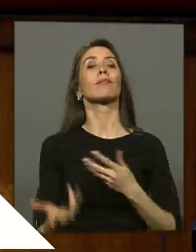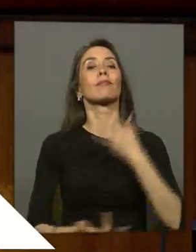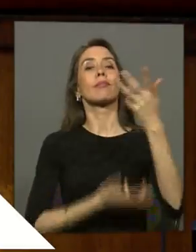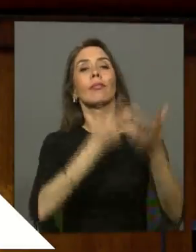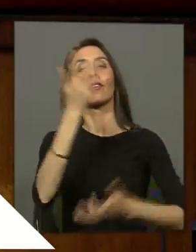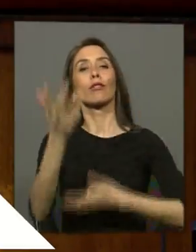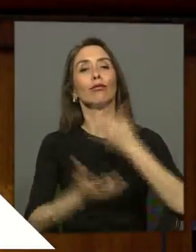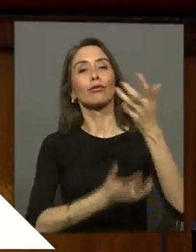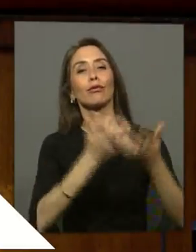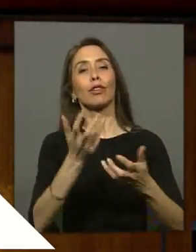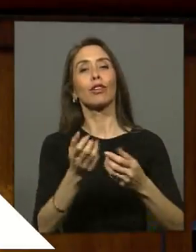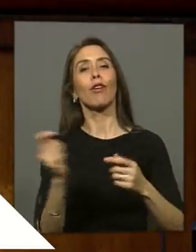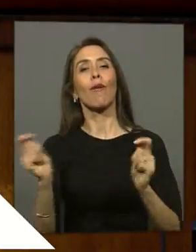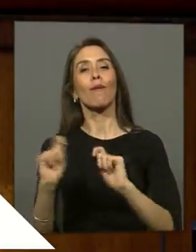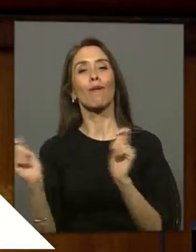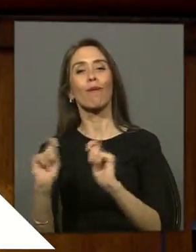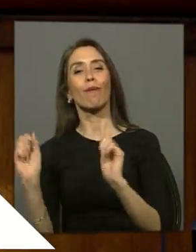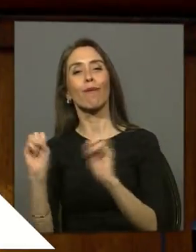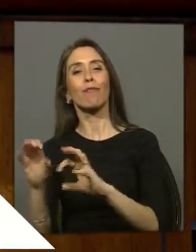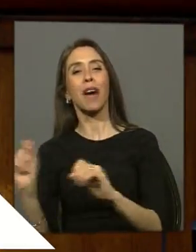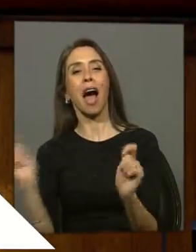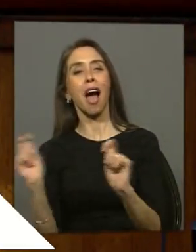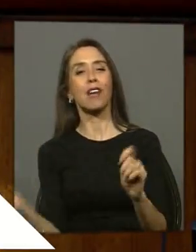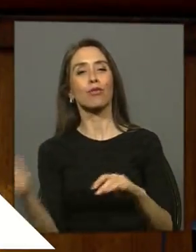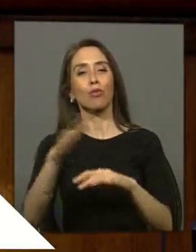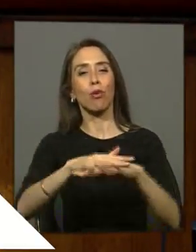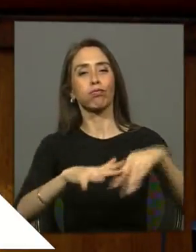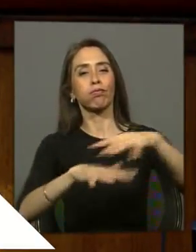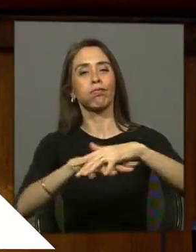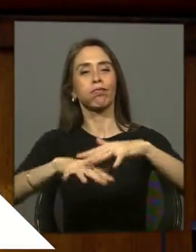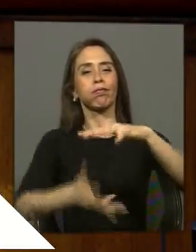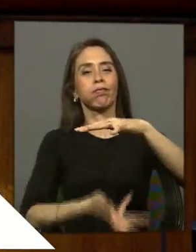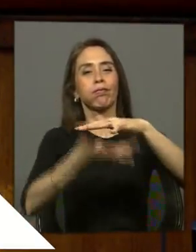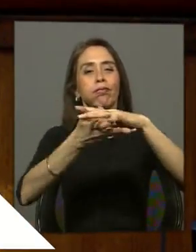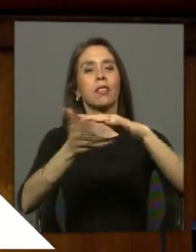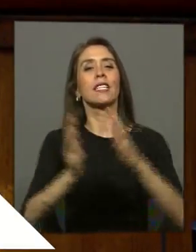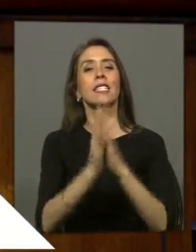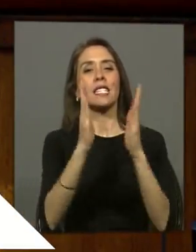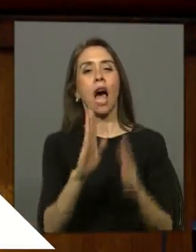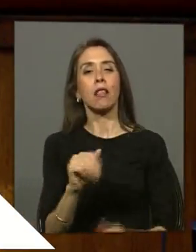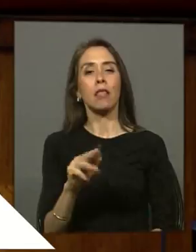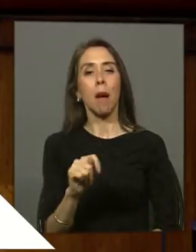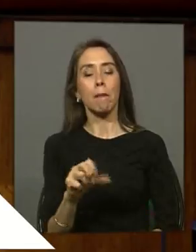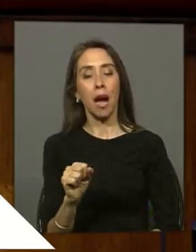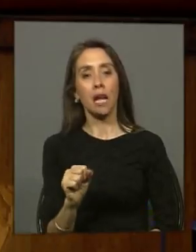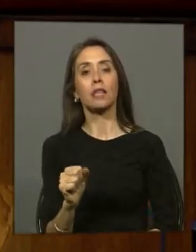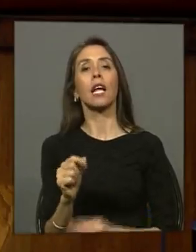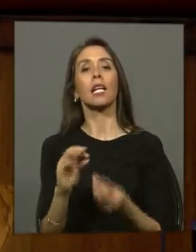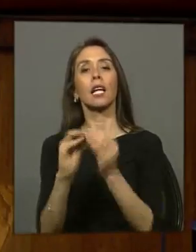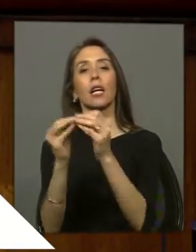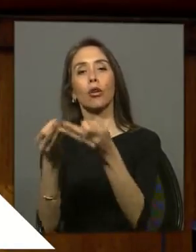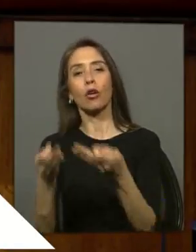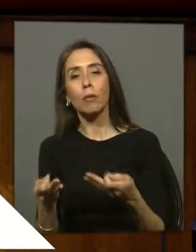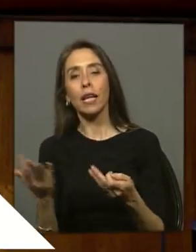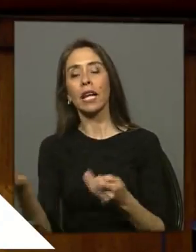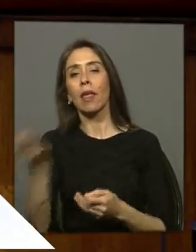ocurrido en el relleno sanitario Santa Marta y en particular sobre las conclusiones y recomendaciones que aprobó